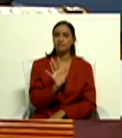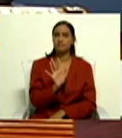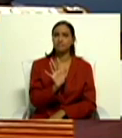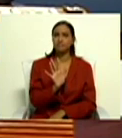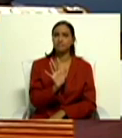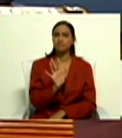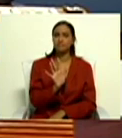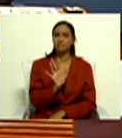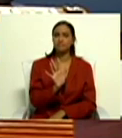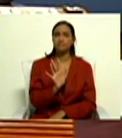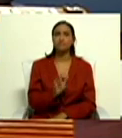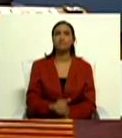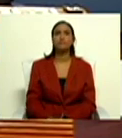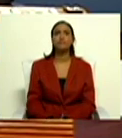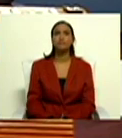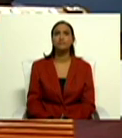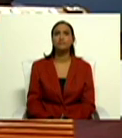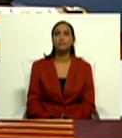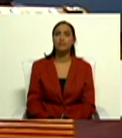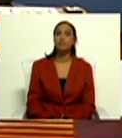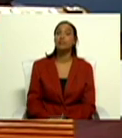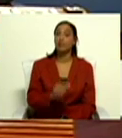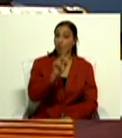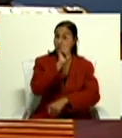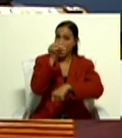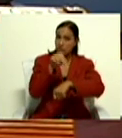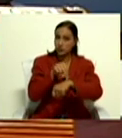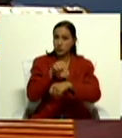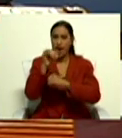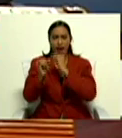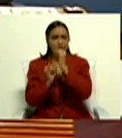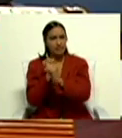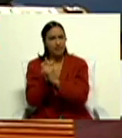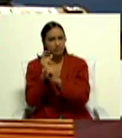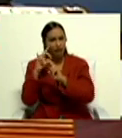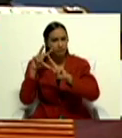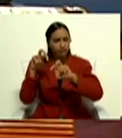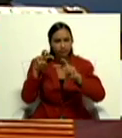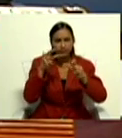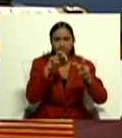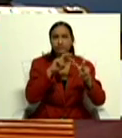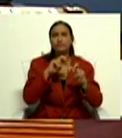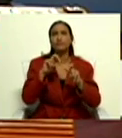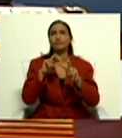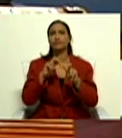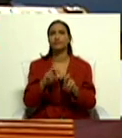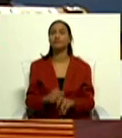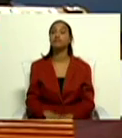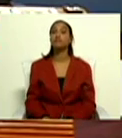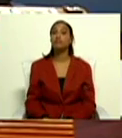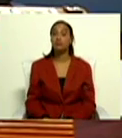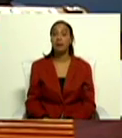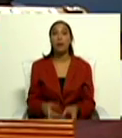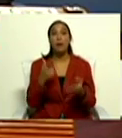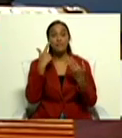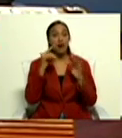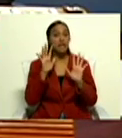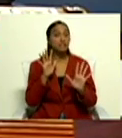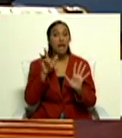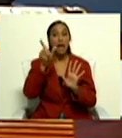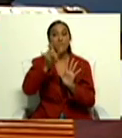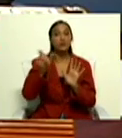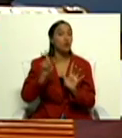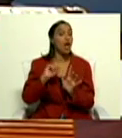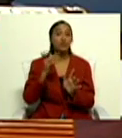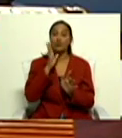mando, tanto nacional como internacional. Y en este sentido, esta gente pareciera no cesar